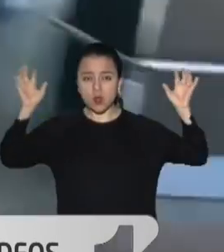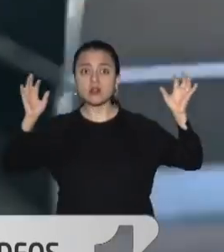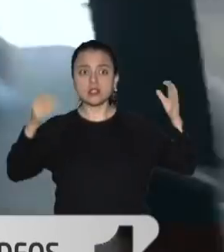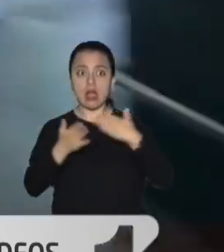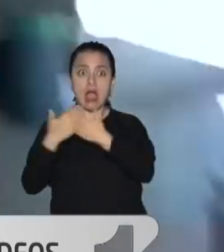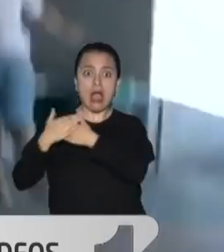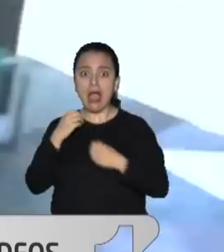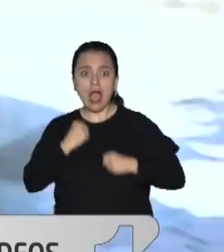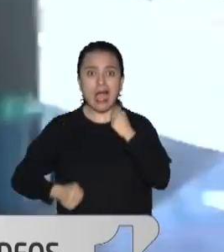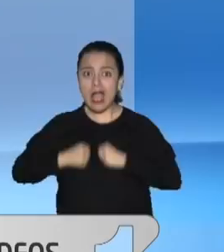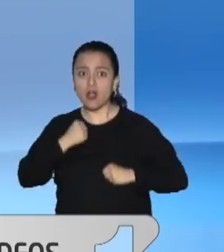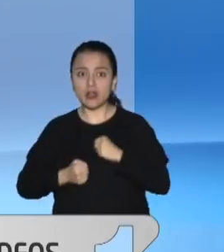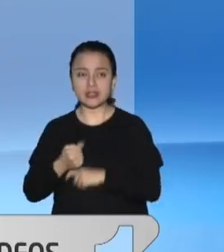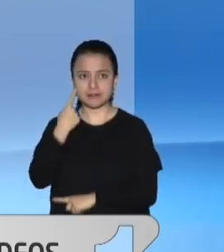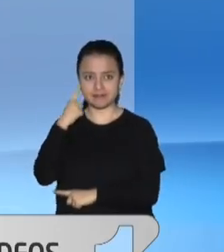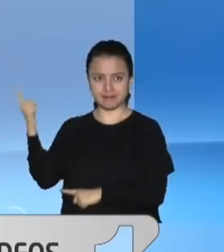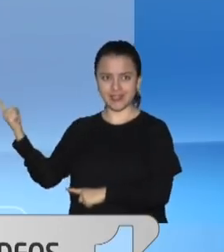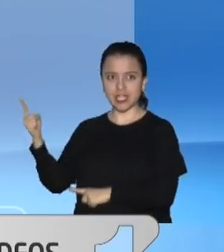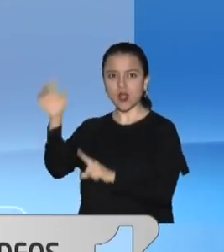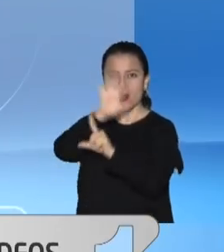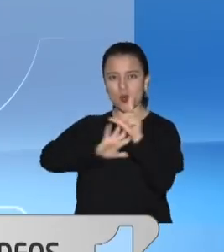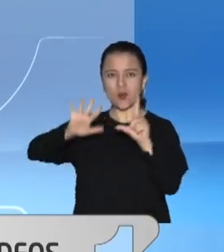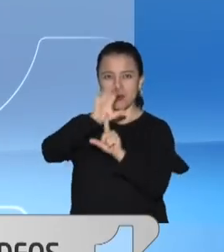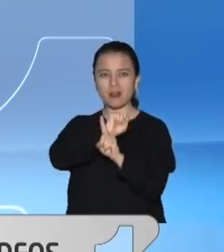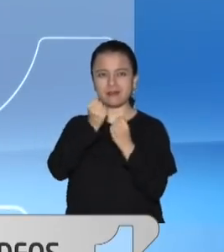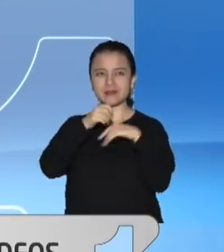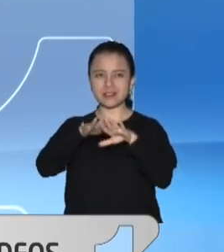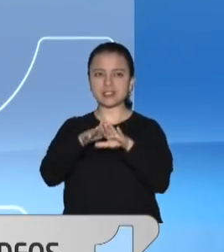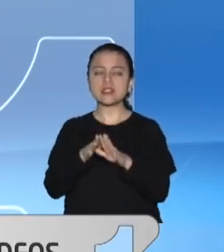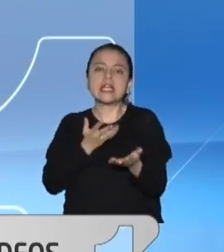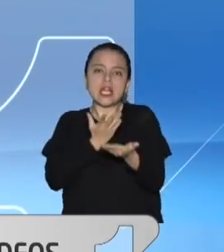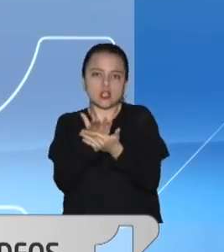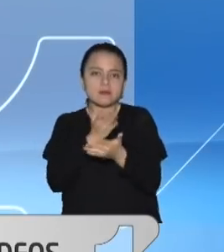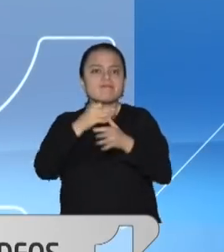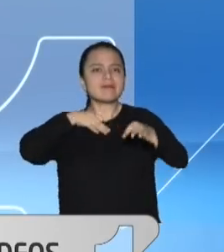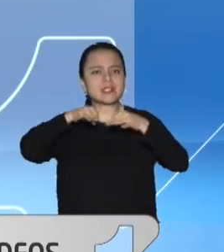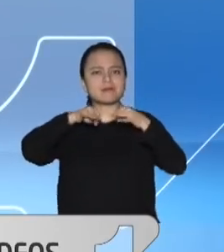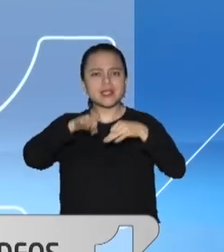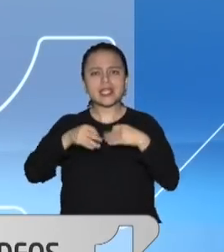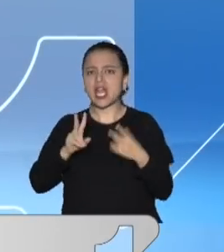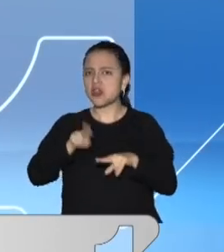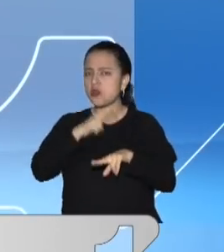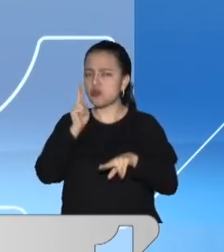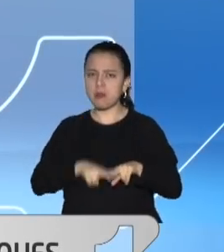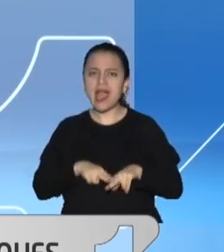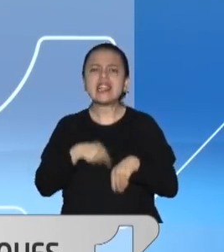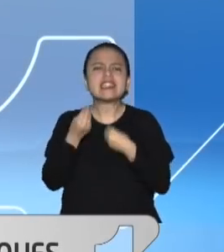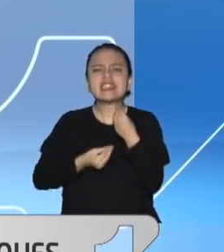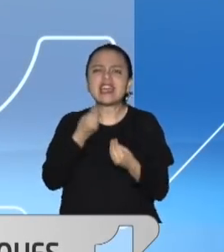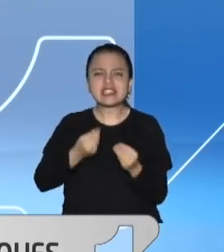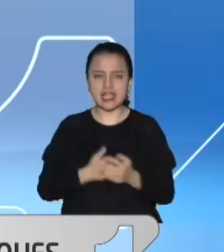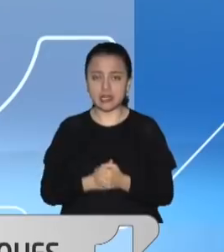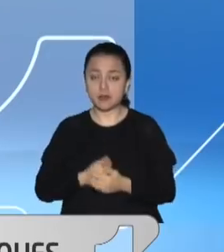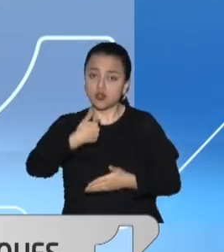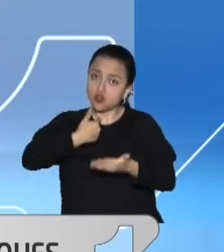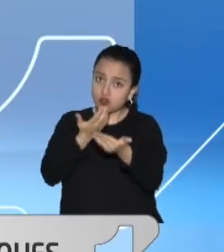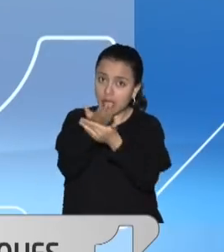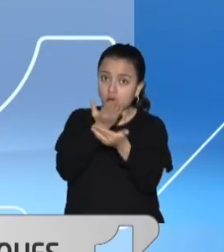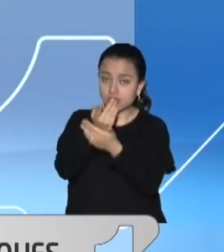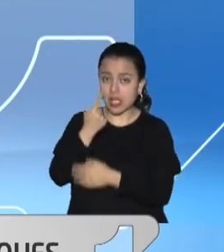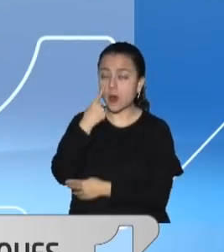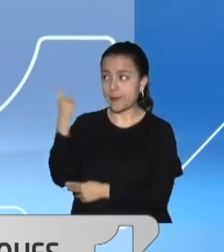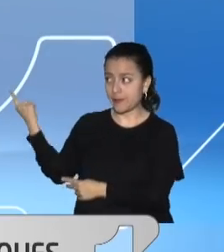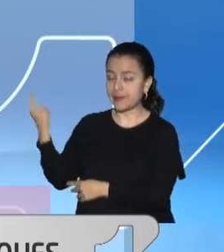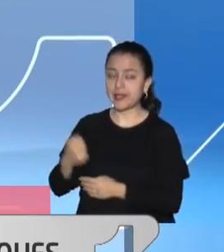inminente. En un video que se hizo viral en redes sociales, una niña cuenta con naturalidad lo que otros menores como ella deben hacer ante